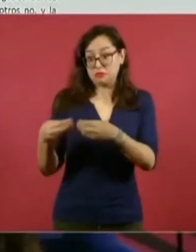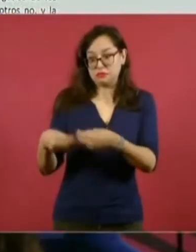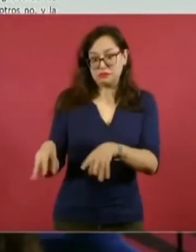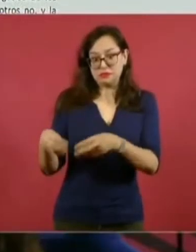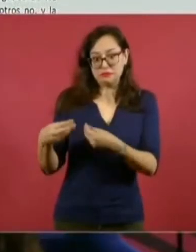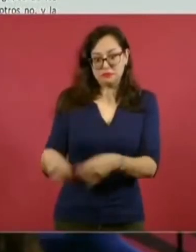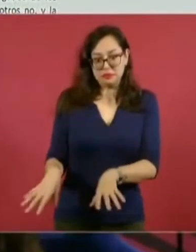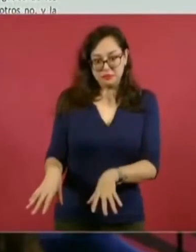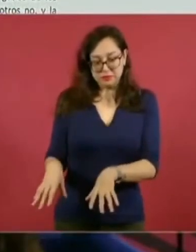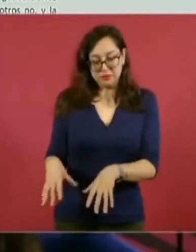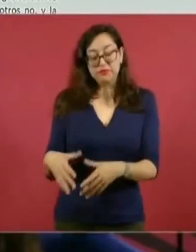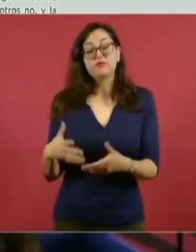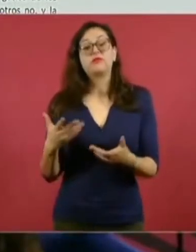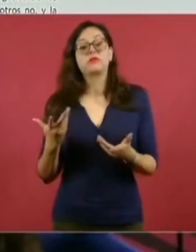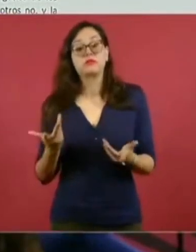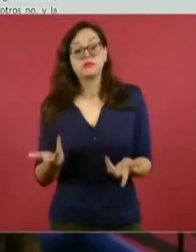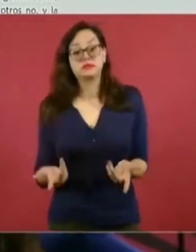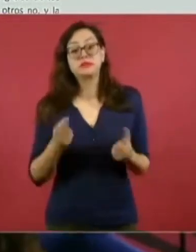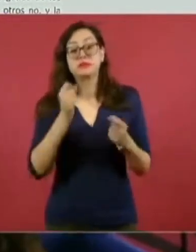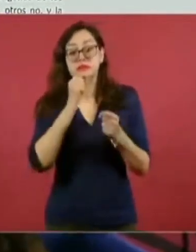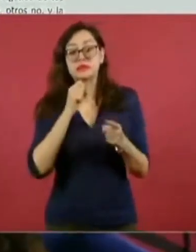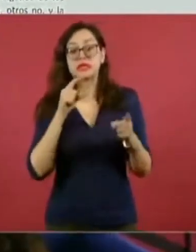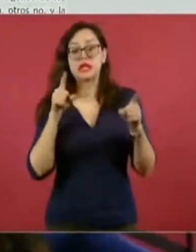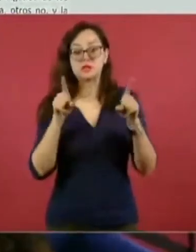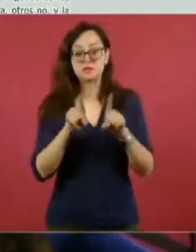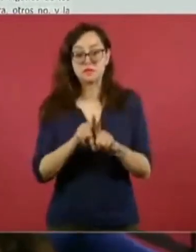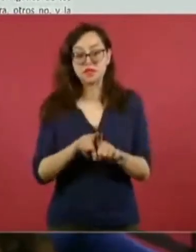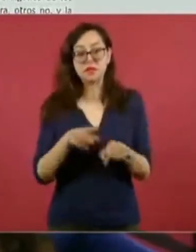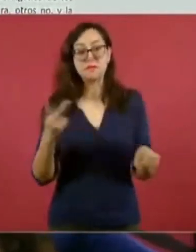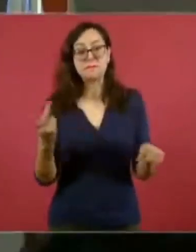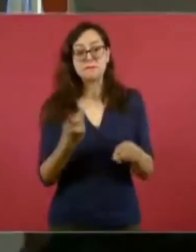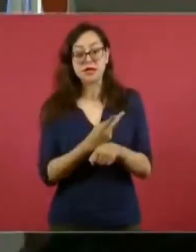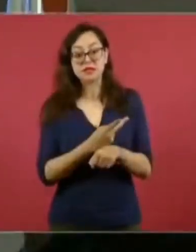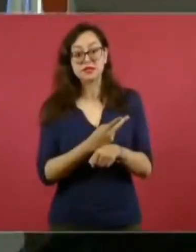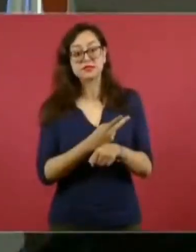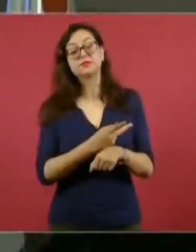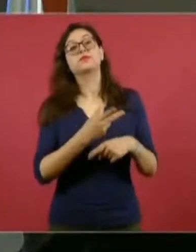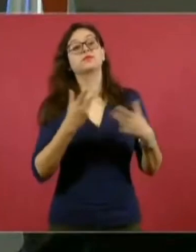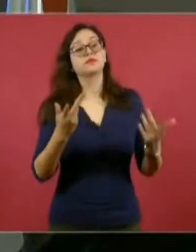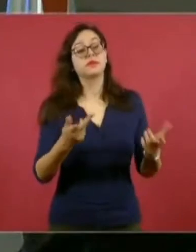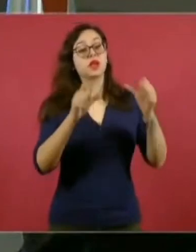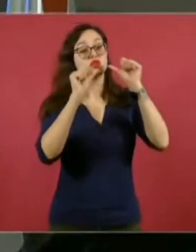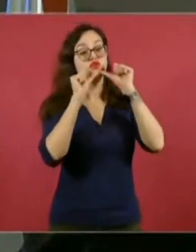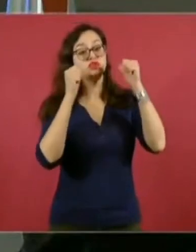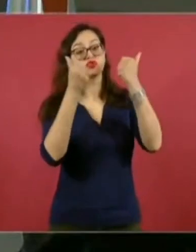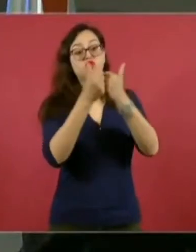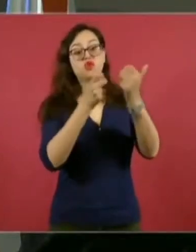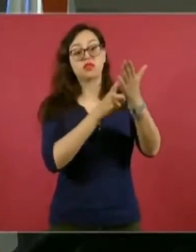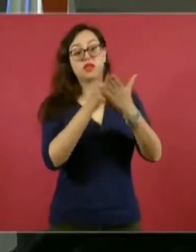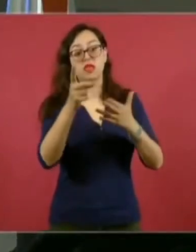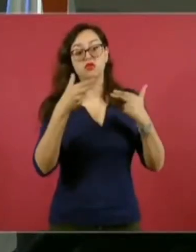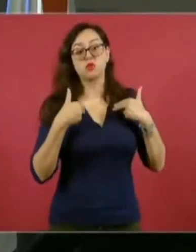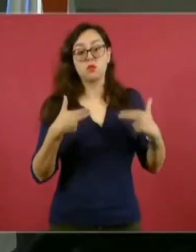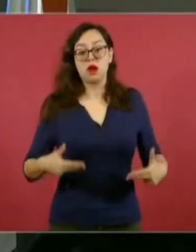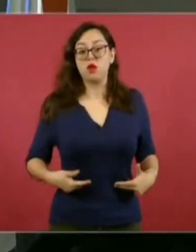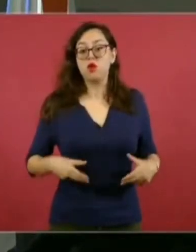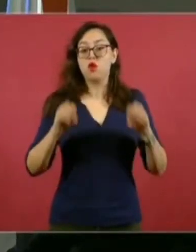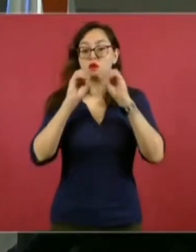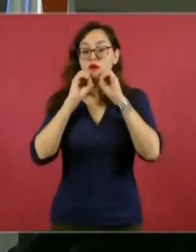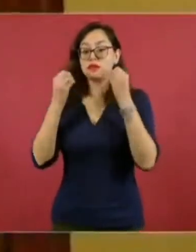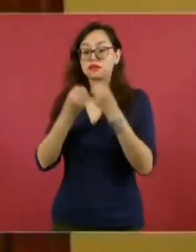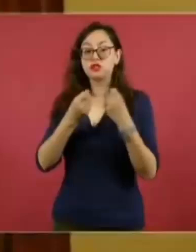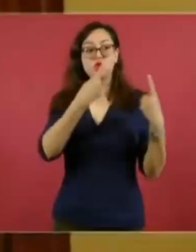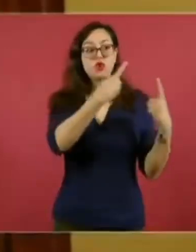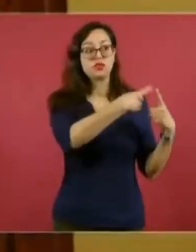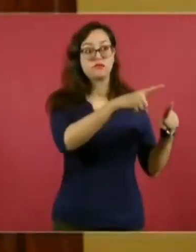que amerita un análisis autocrítico, sobre todo